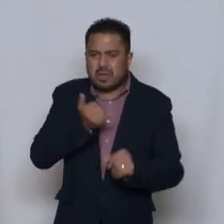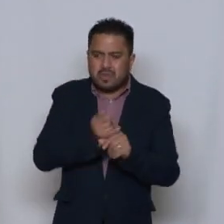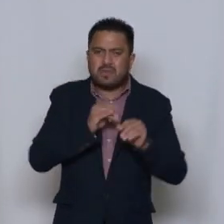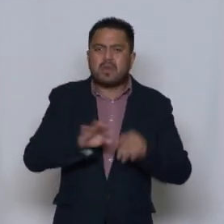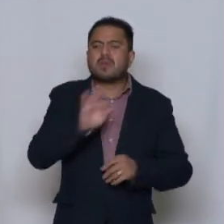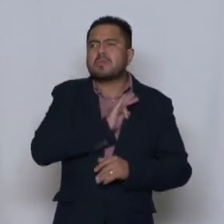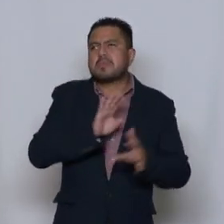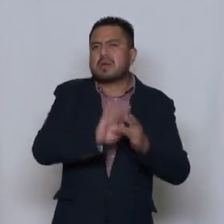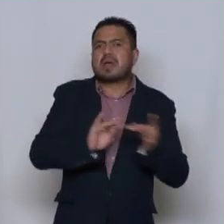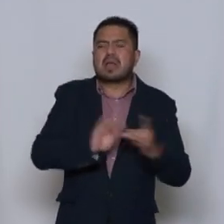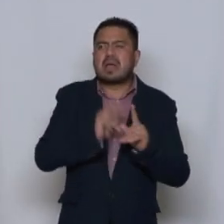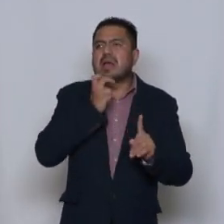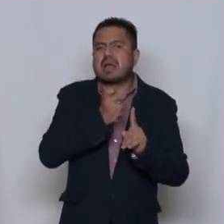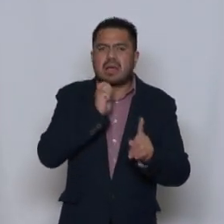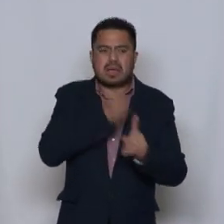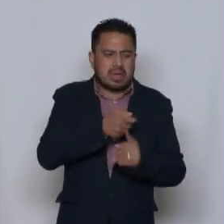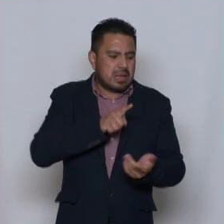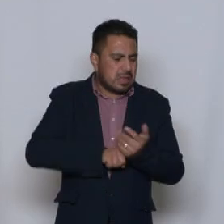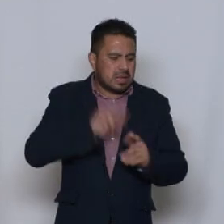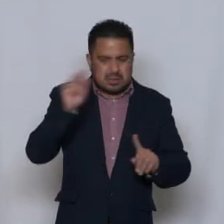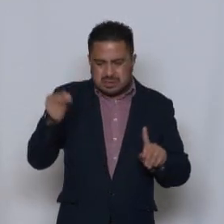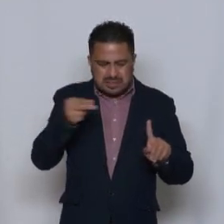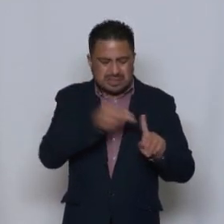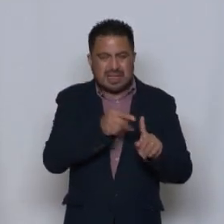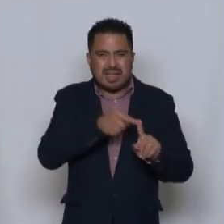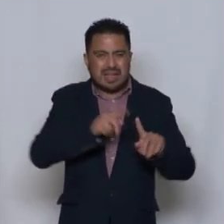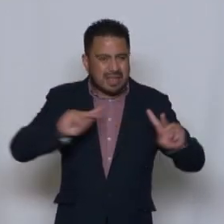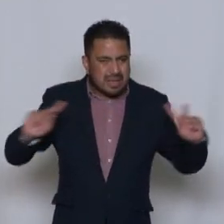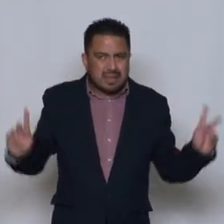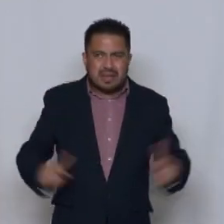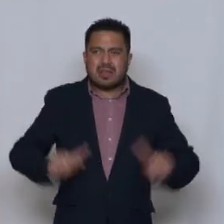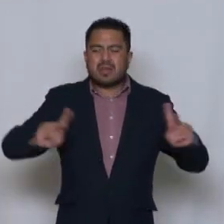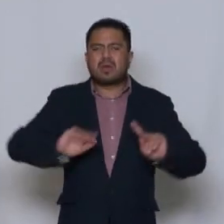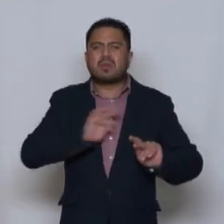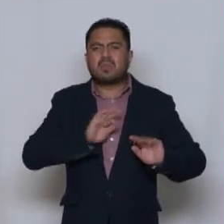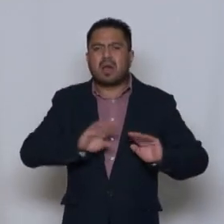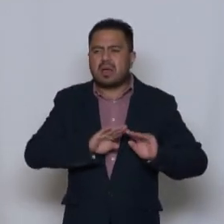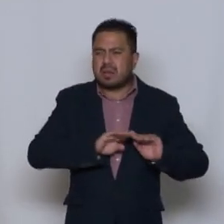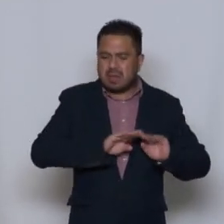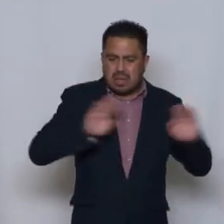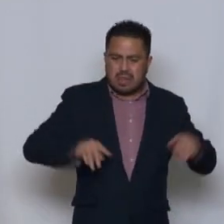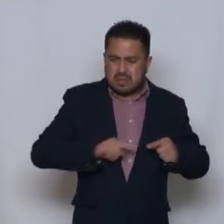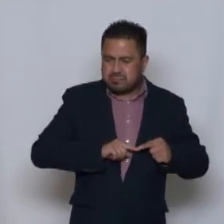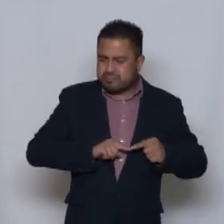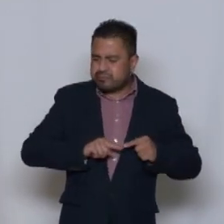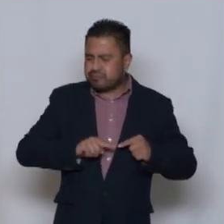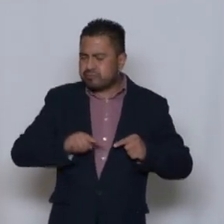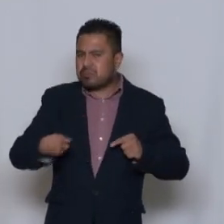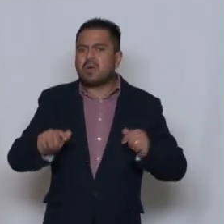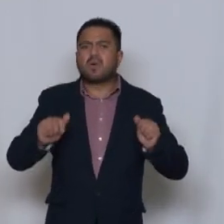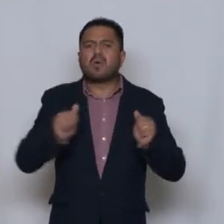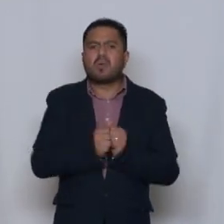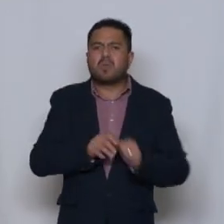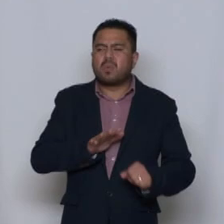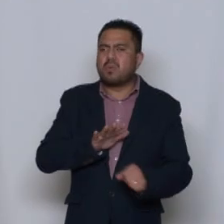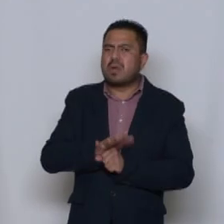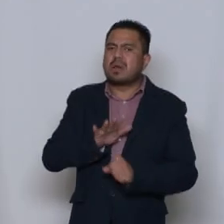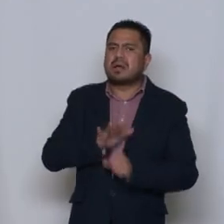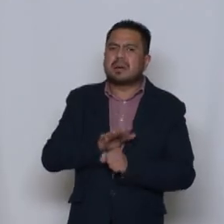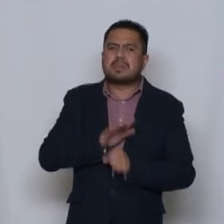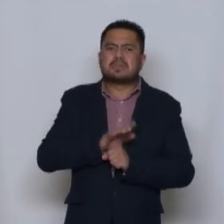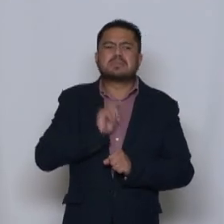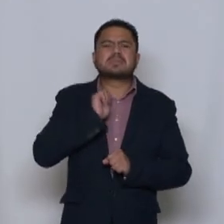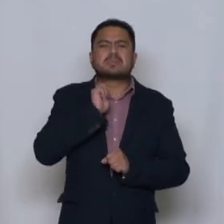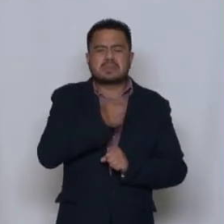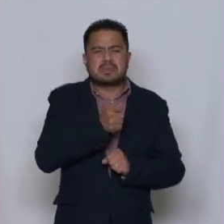podría decir que tienen? Es decir, si se les ponen los chips a estas aves para poder medir sus desplazamientos, ¿con qué tan